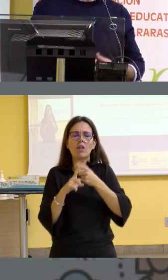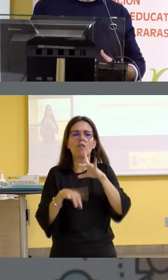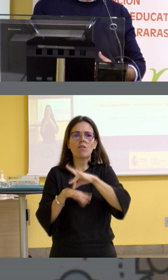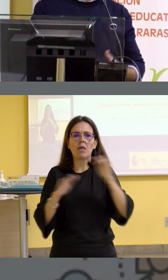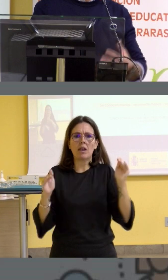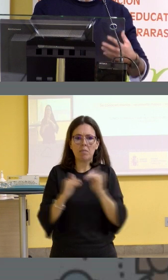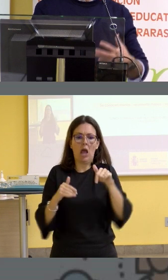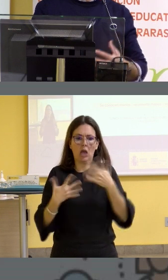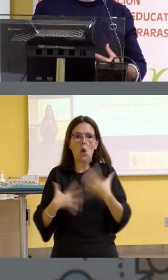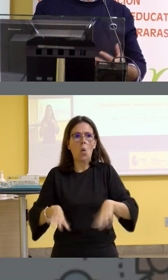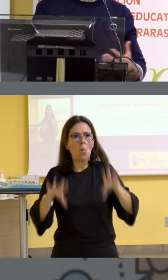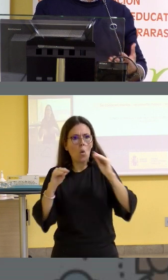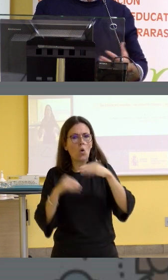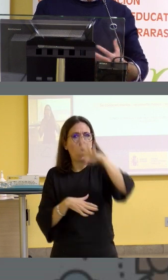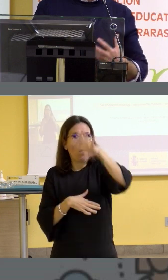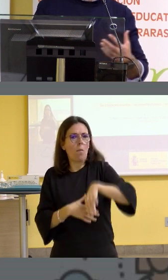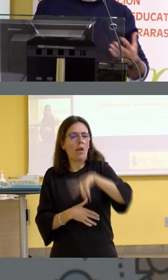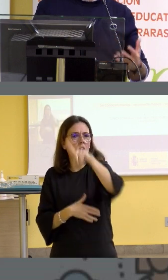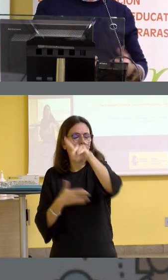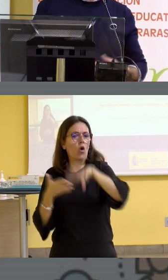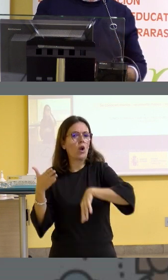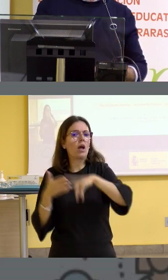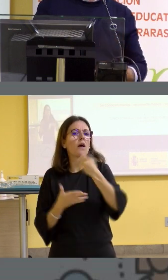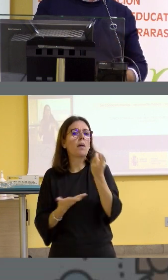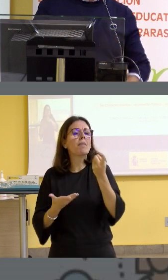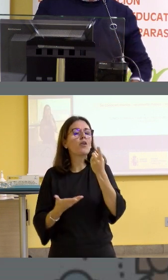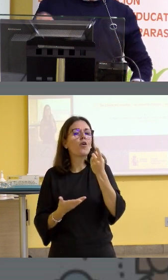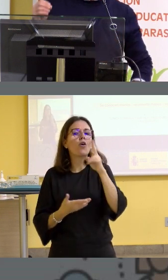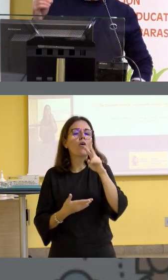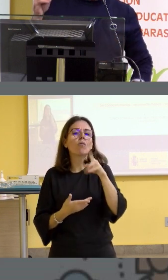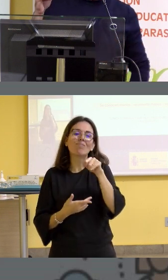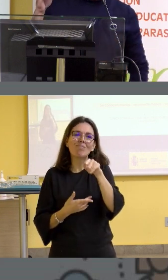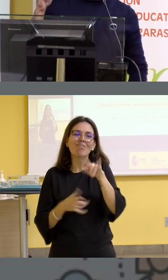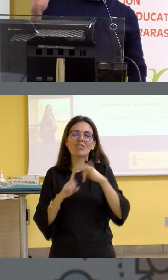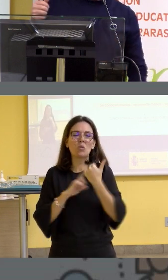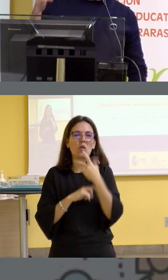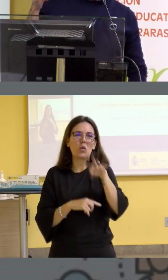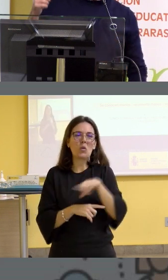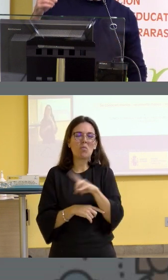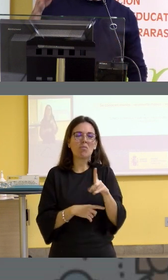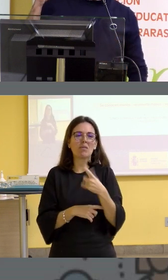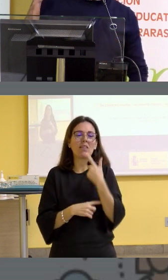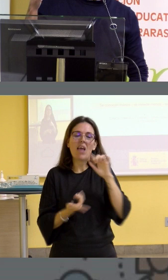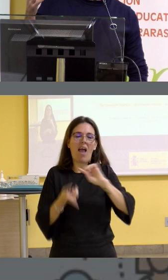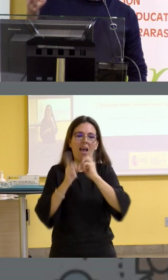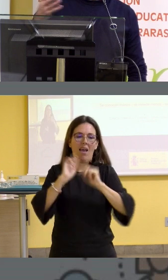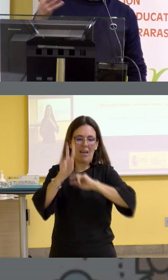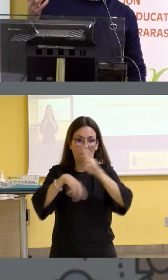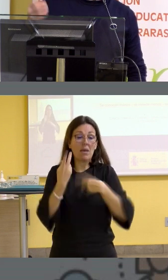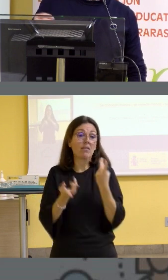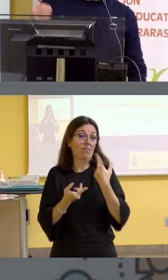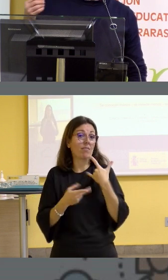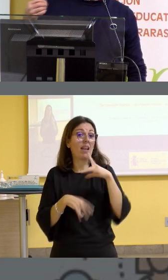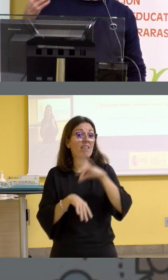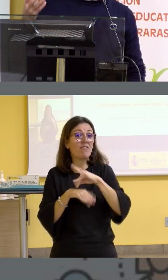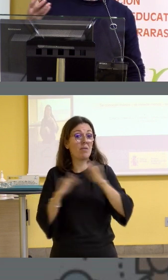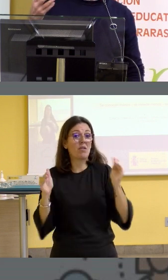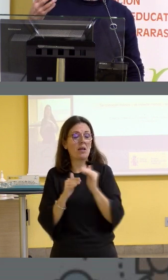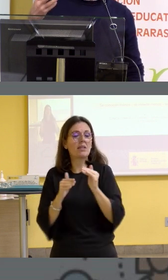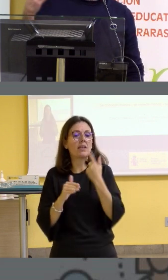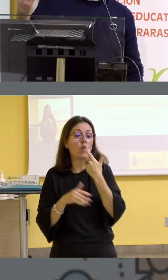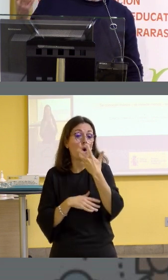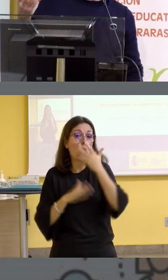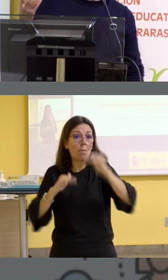hay aquí en Burgos, los tenemos en Barcelona, pero esto no debería ser así. Son enfermedades, por lo tanto, que se conocen menos, es obvio, se invierte